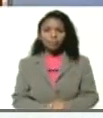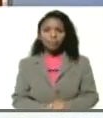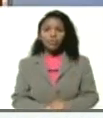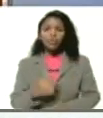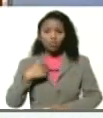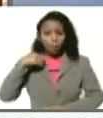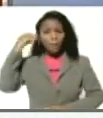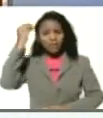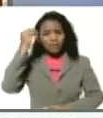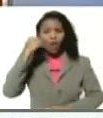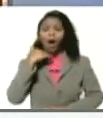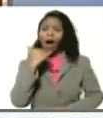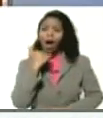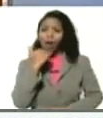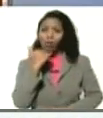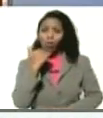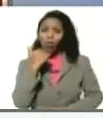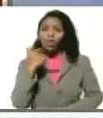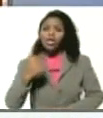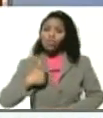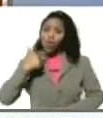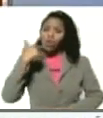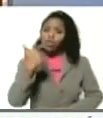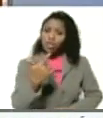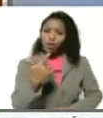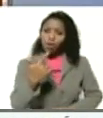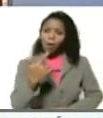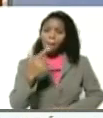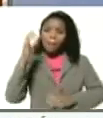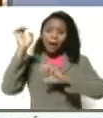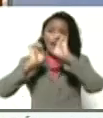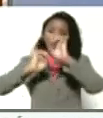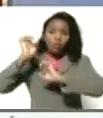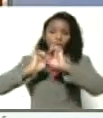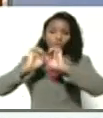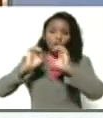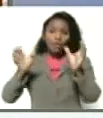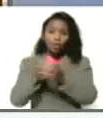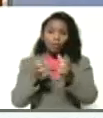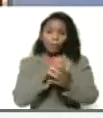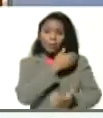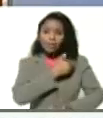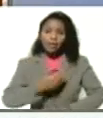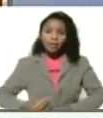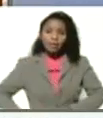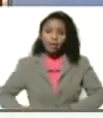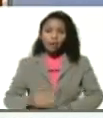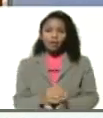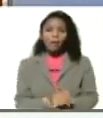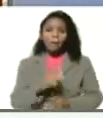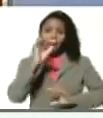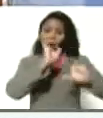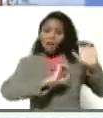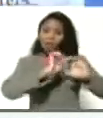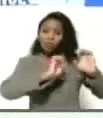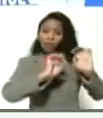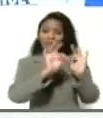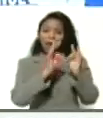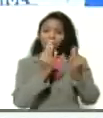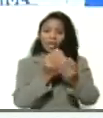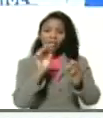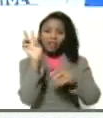algo y lo digo pues para la evaluación de la comisión presidencial para el evaluación de la familia